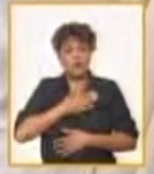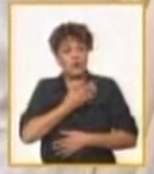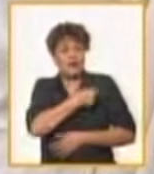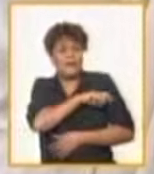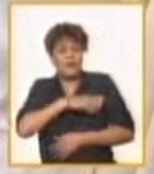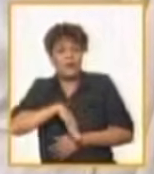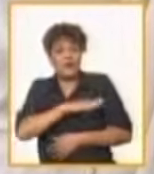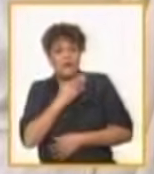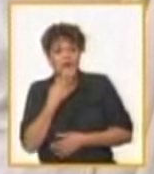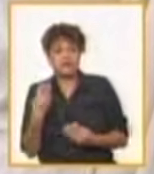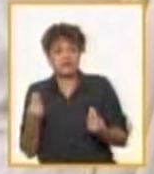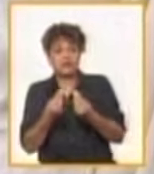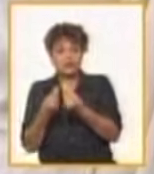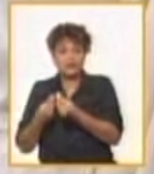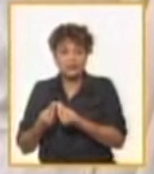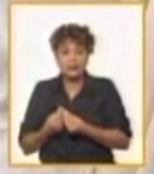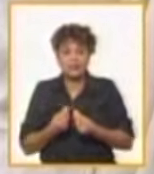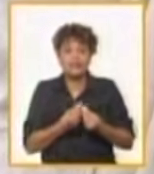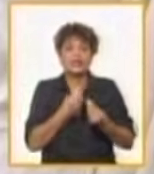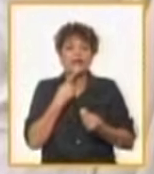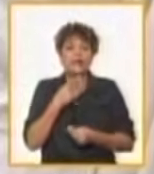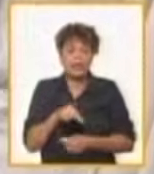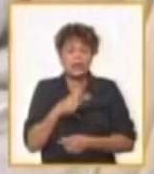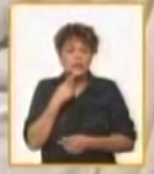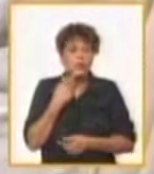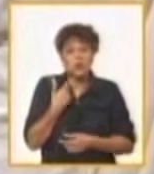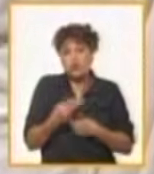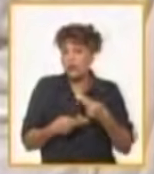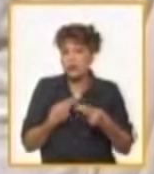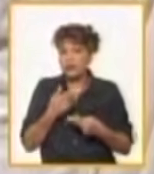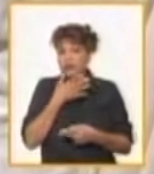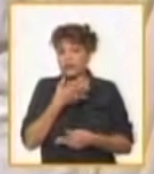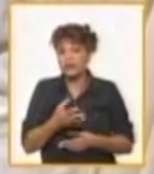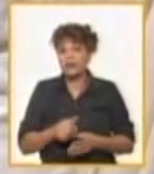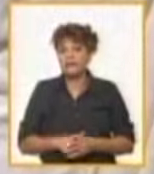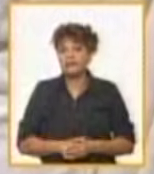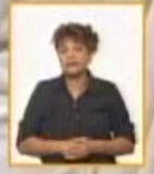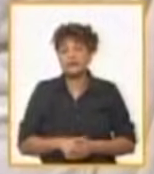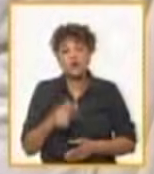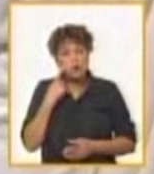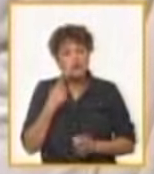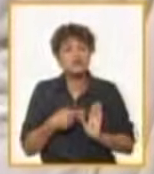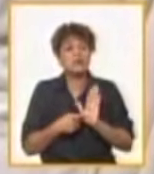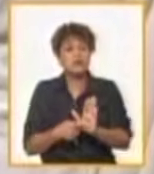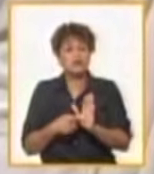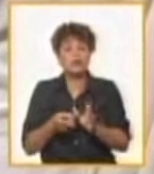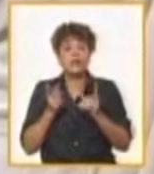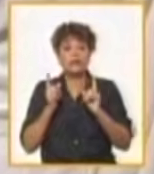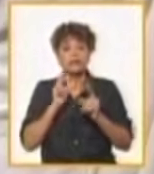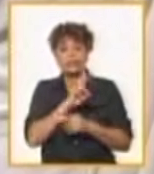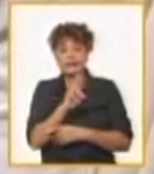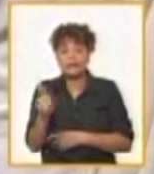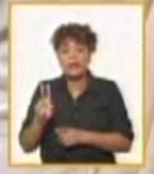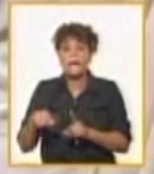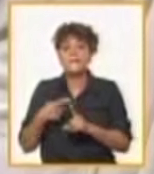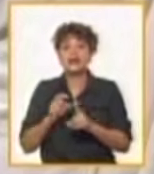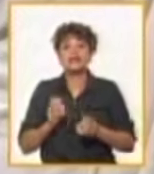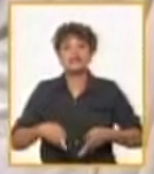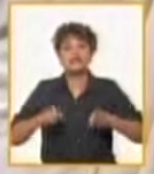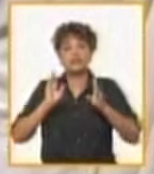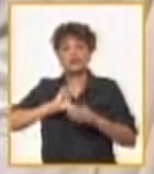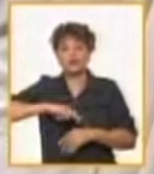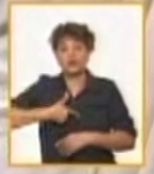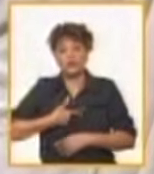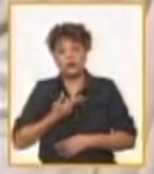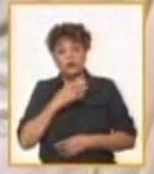más amplia de la cultura, que no se reducía solo a lo artístico y lo literario. Cómo eso se reflejó también en la política de la revolución y en las instituciones culturales